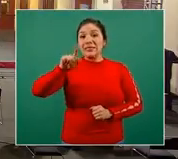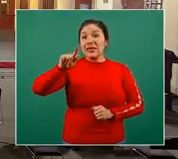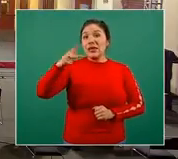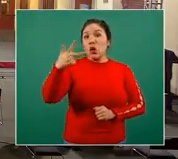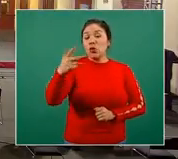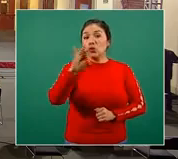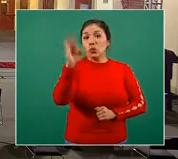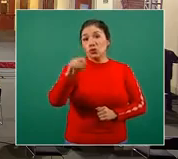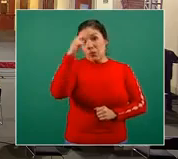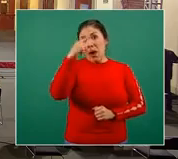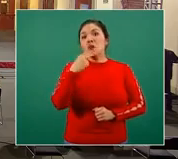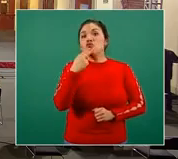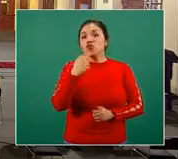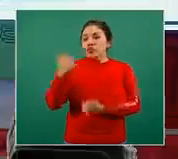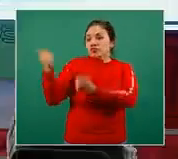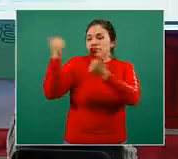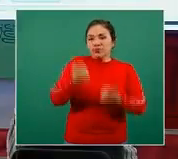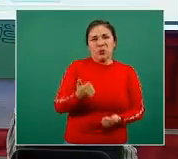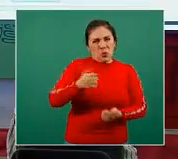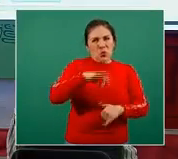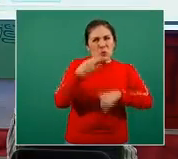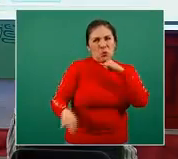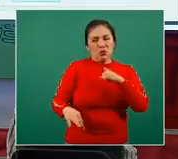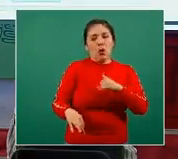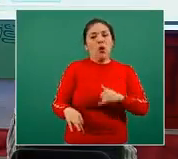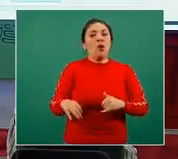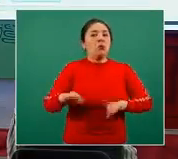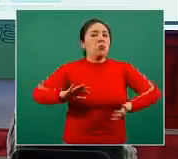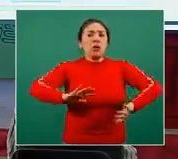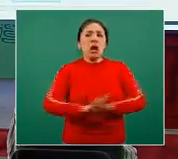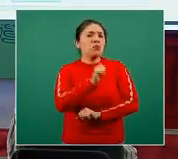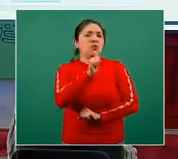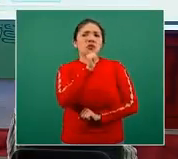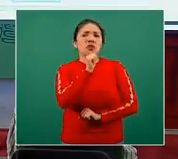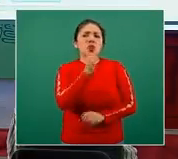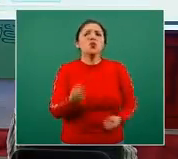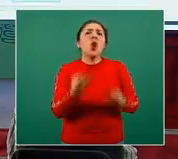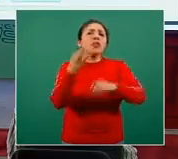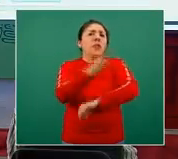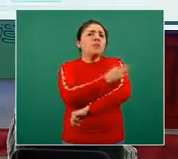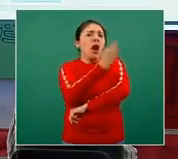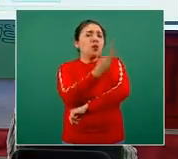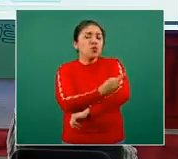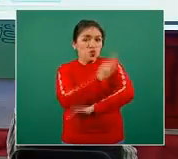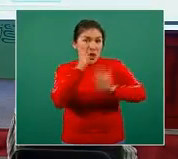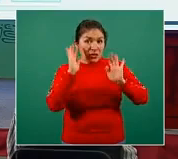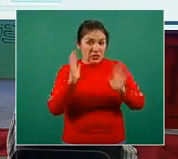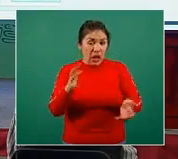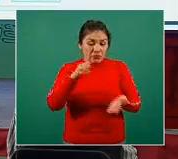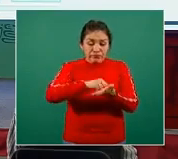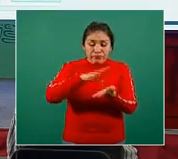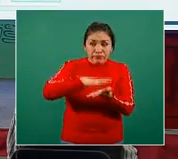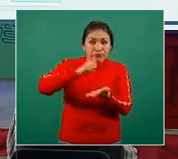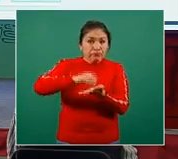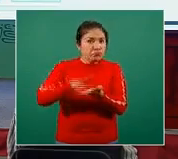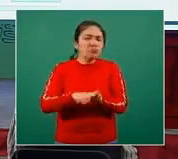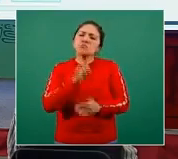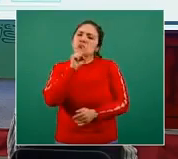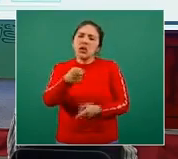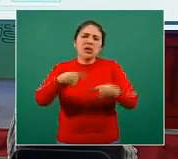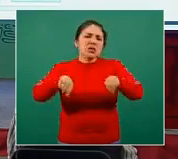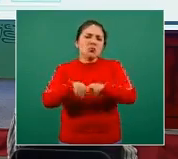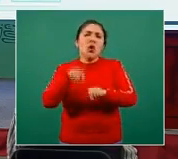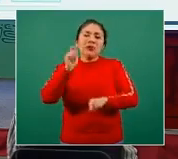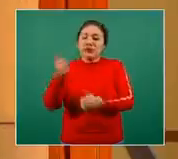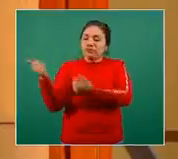78% de uso del paquete y no ha variado desde luego la cantidad de vacunas que ya se registran, que han